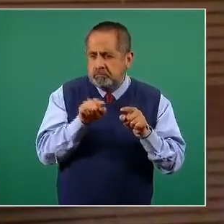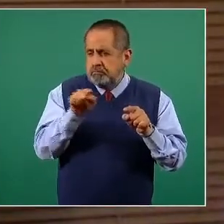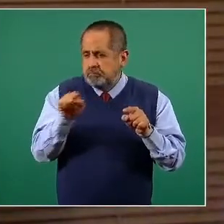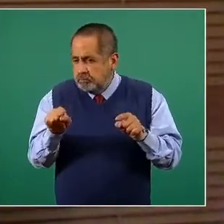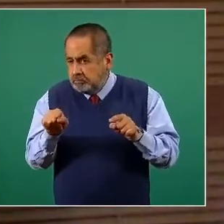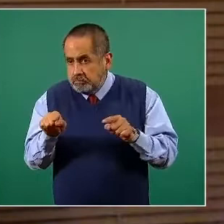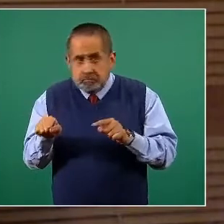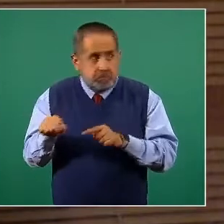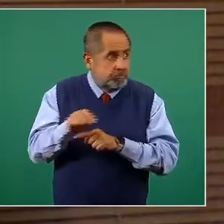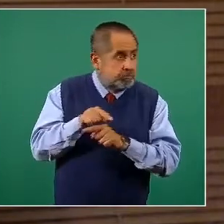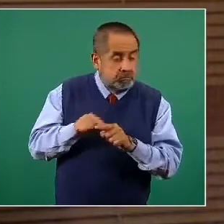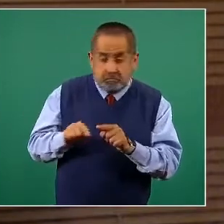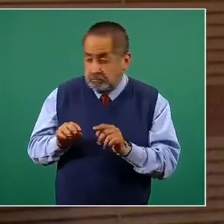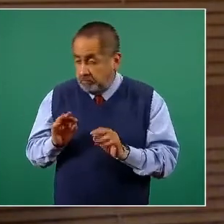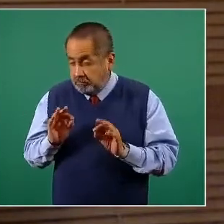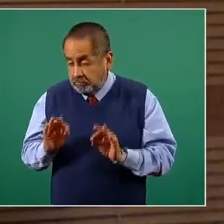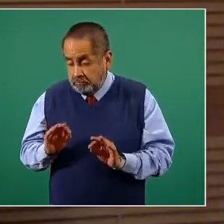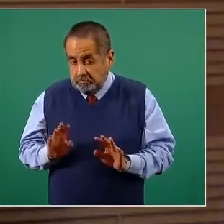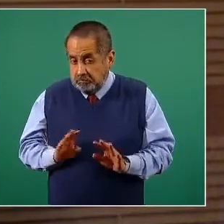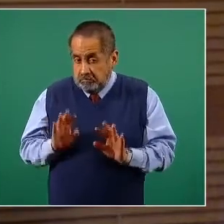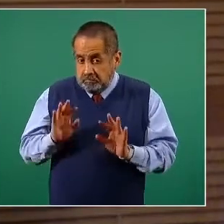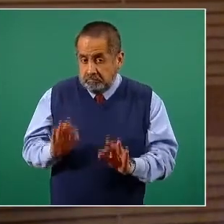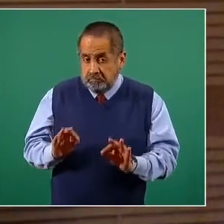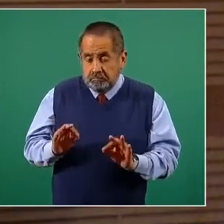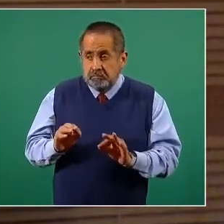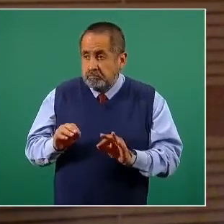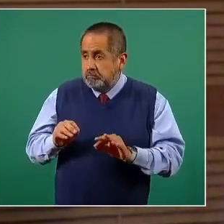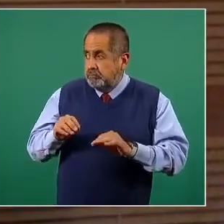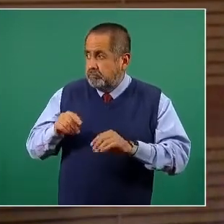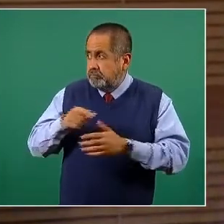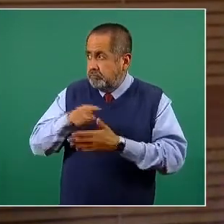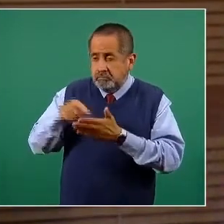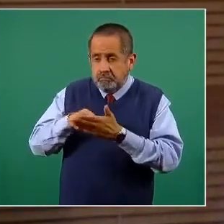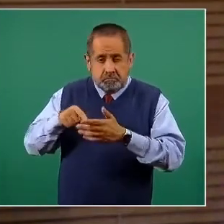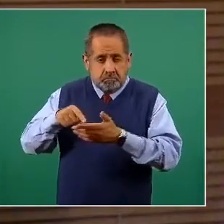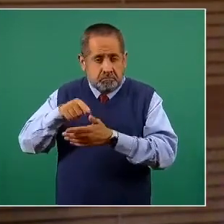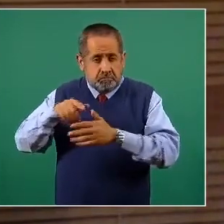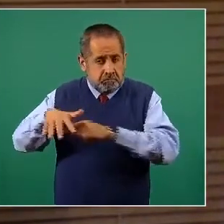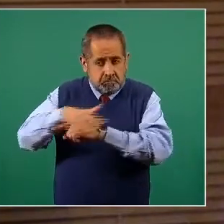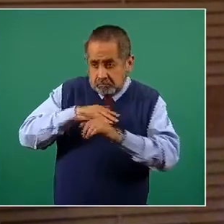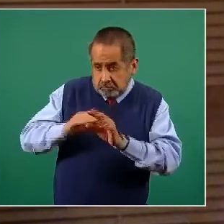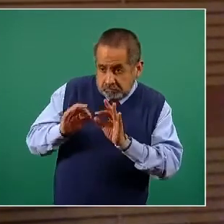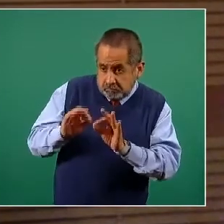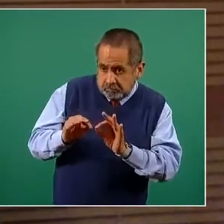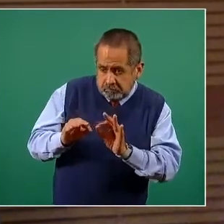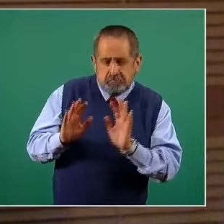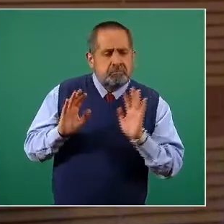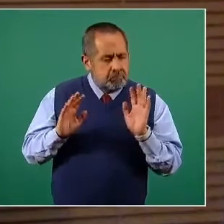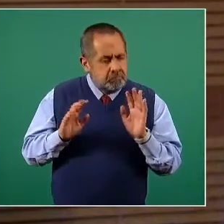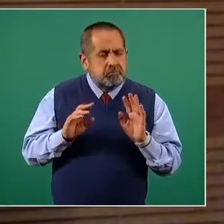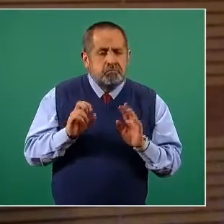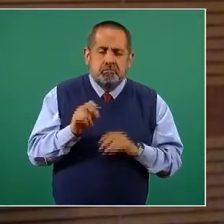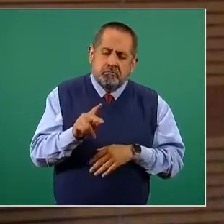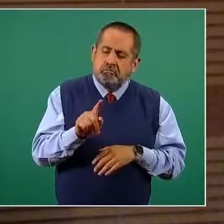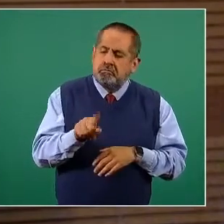de condiciones, especialmente la dinámica epidemiológica en la entidad, pues permitir